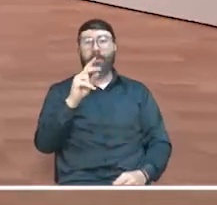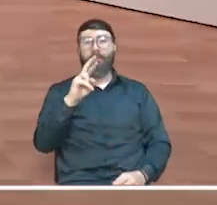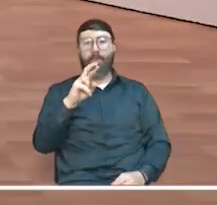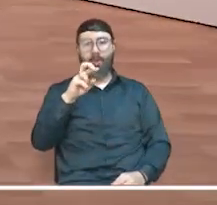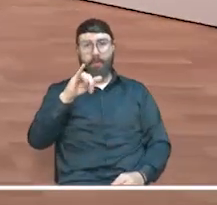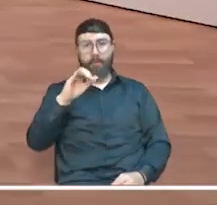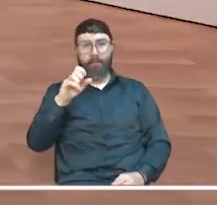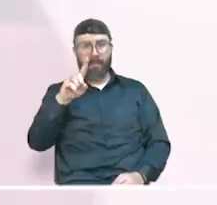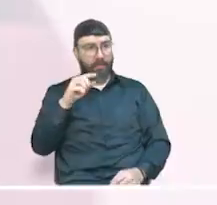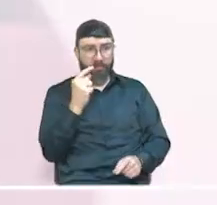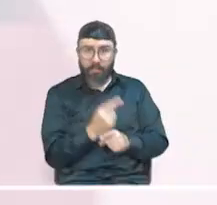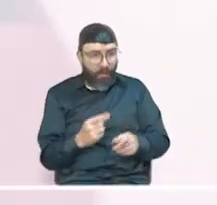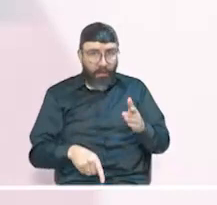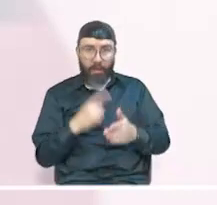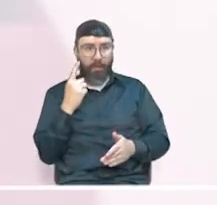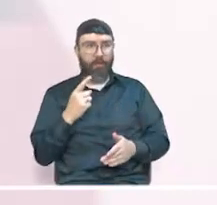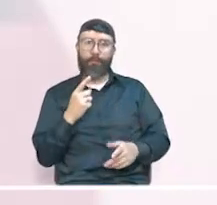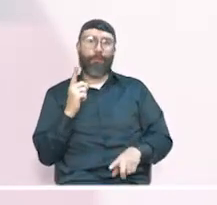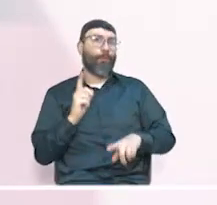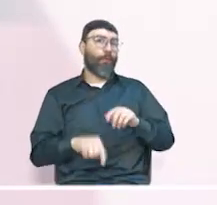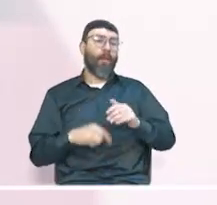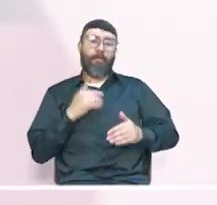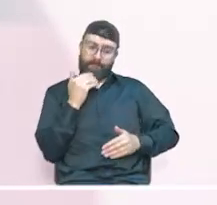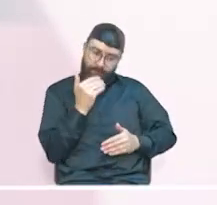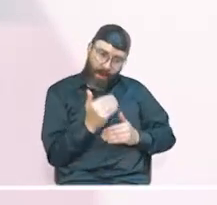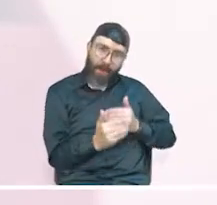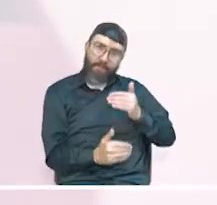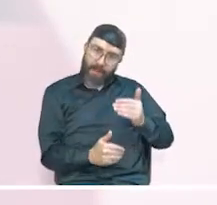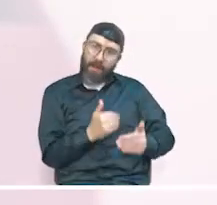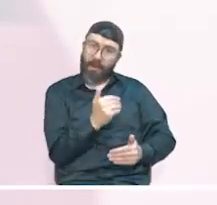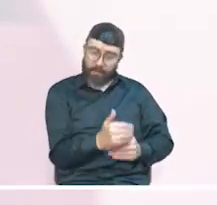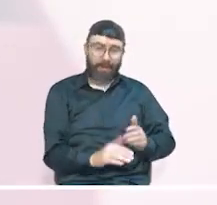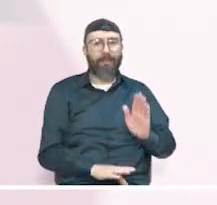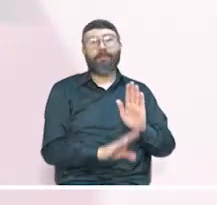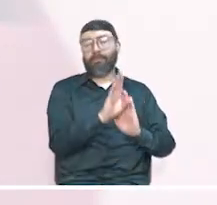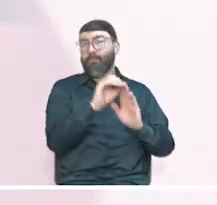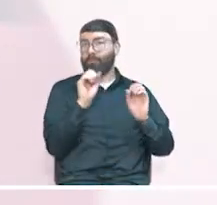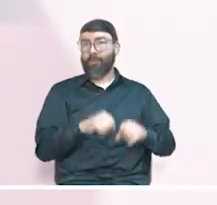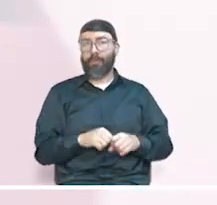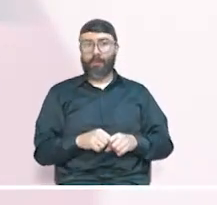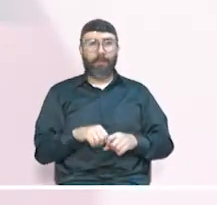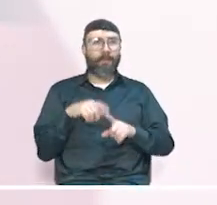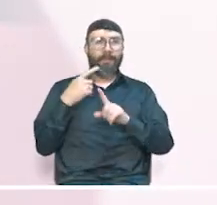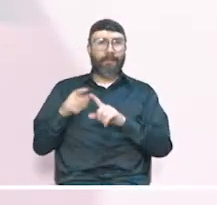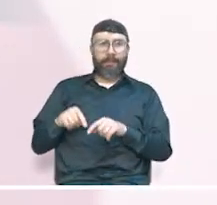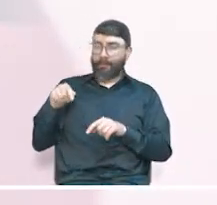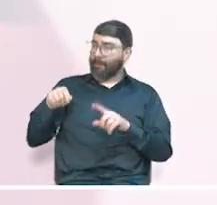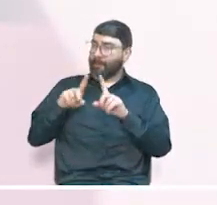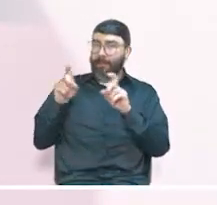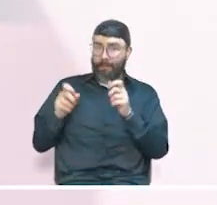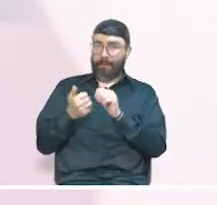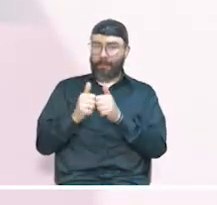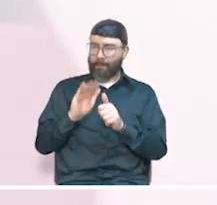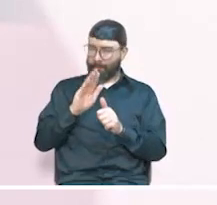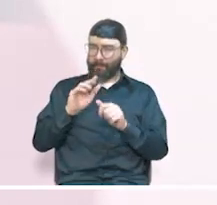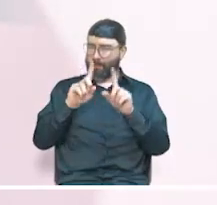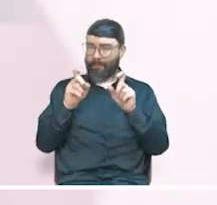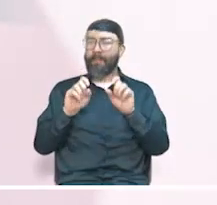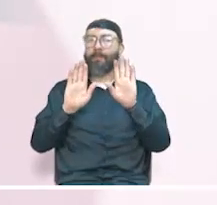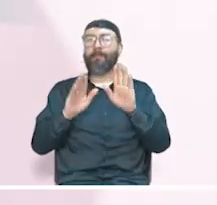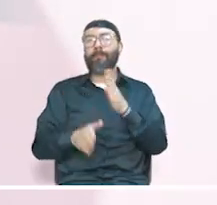Entonces acabamos como tocando muchos temas y cogiendo herramientas muy interesantes sobre el deporte. Vamos entonces a unas notas saludables y ya